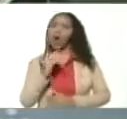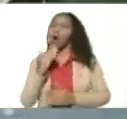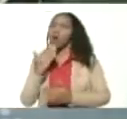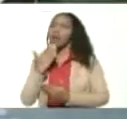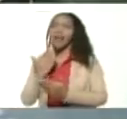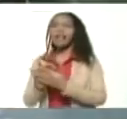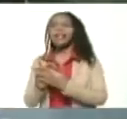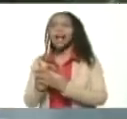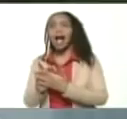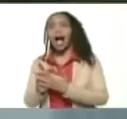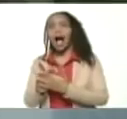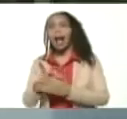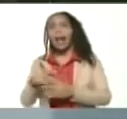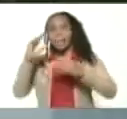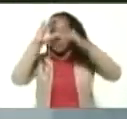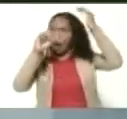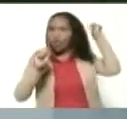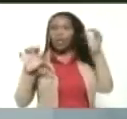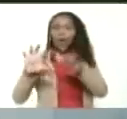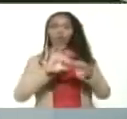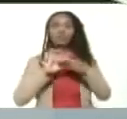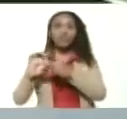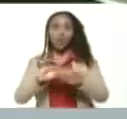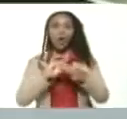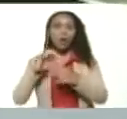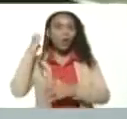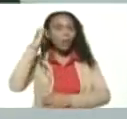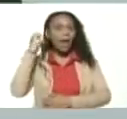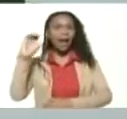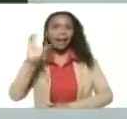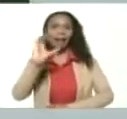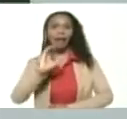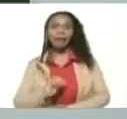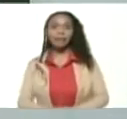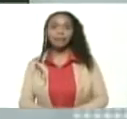la embajadora de la Unión Europea en Caracas,